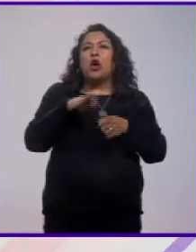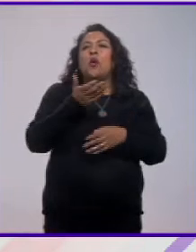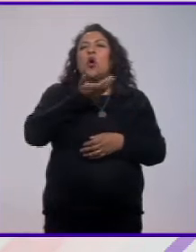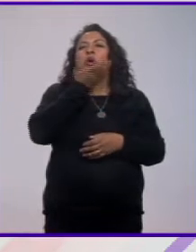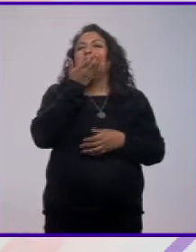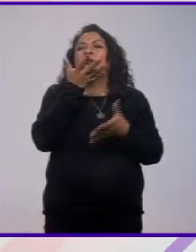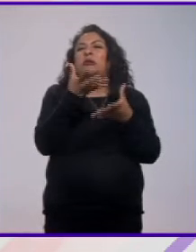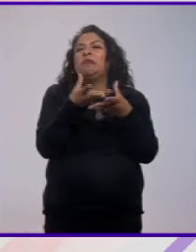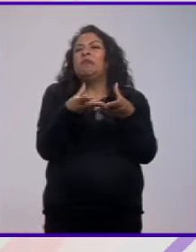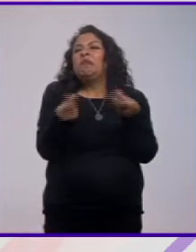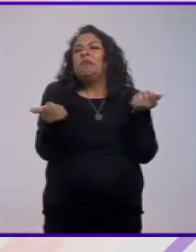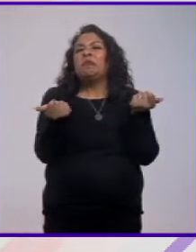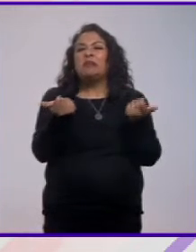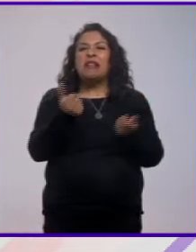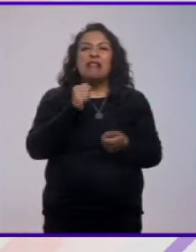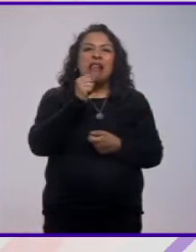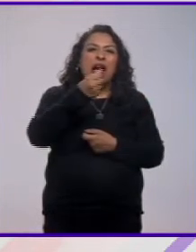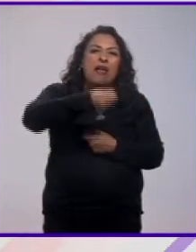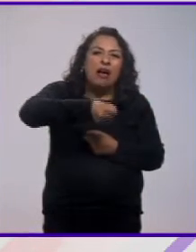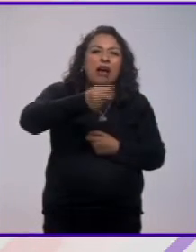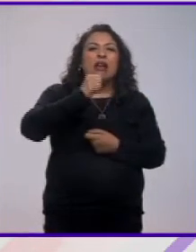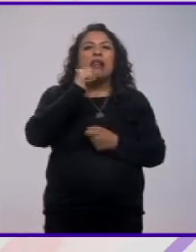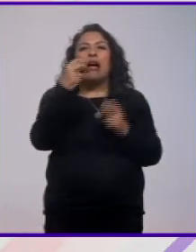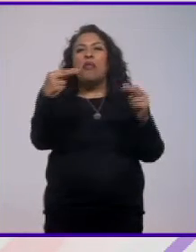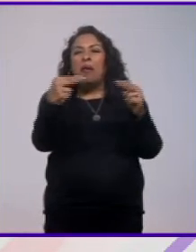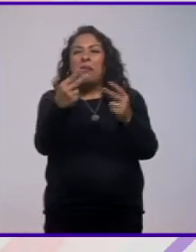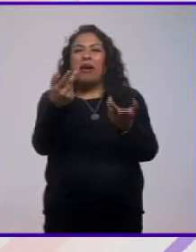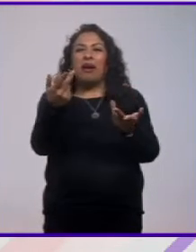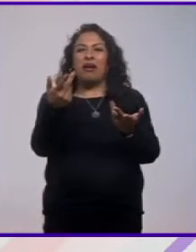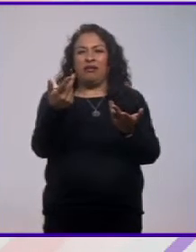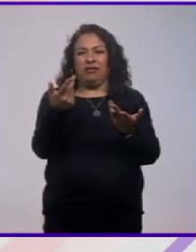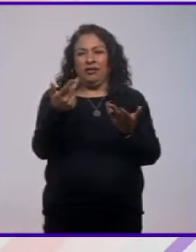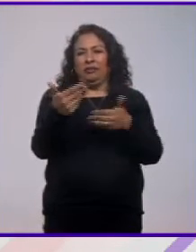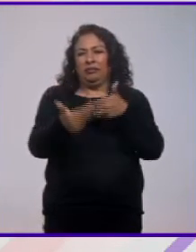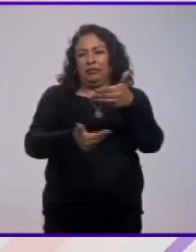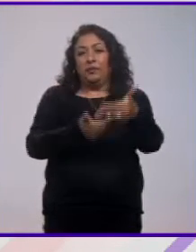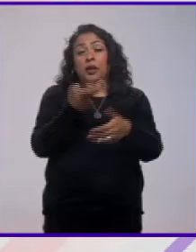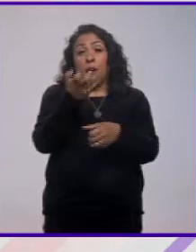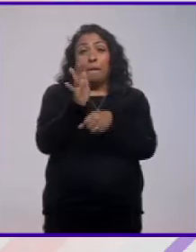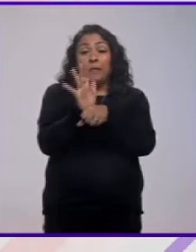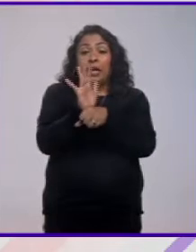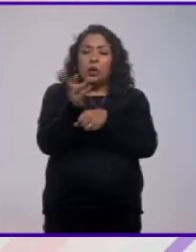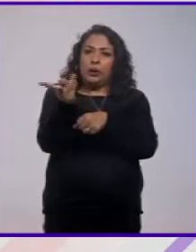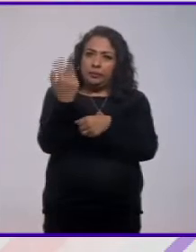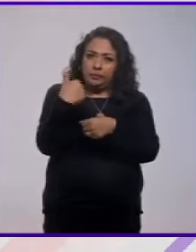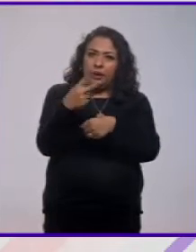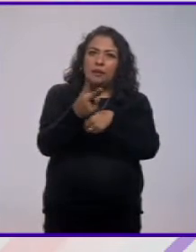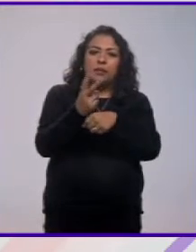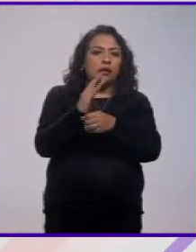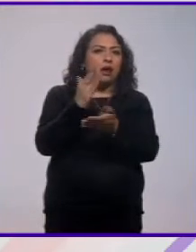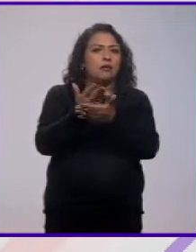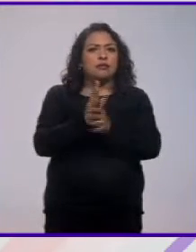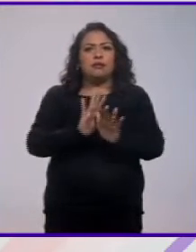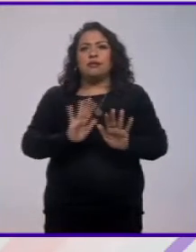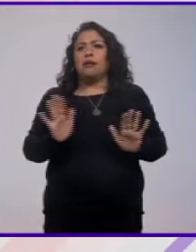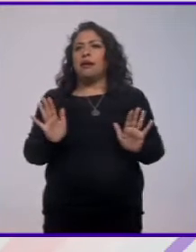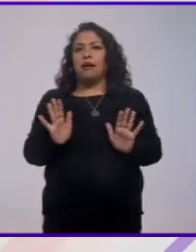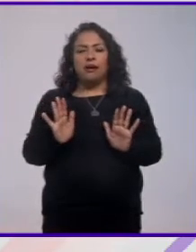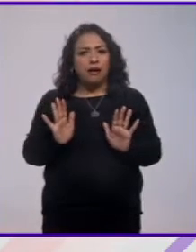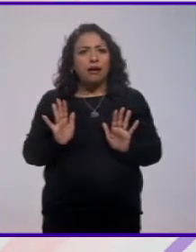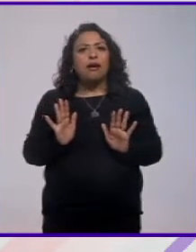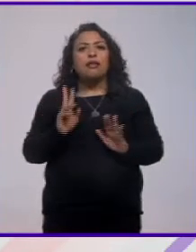se perdieron. Y esta es como una película que te invita un poco a poner un alto